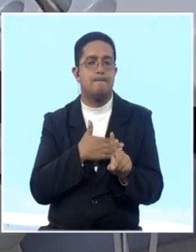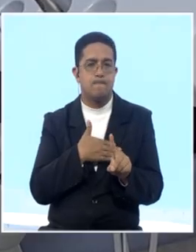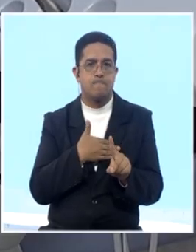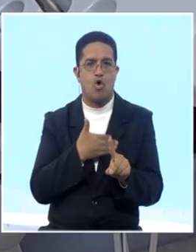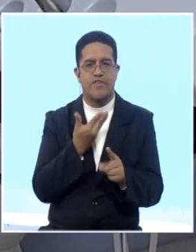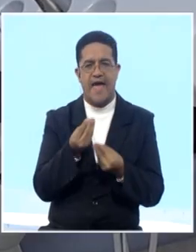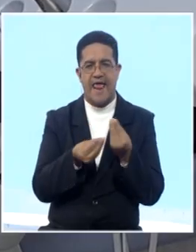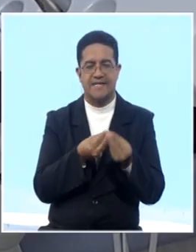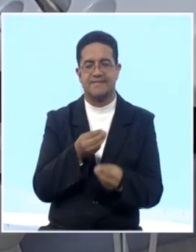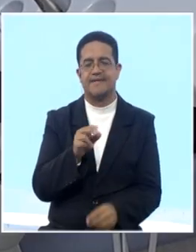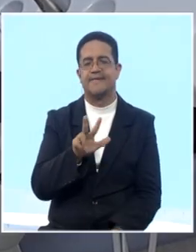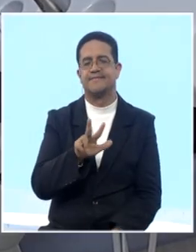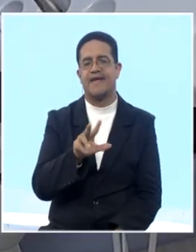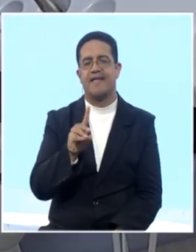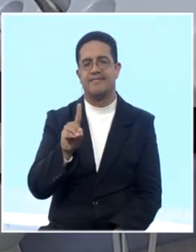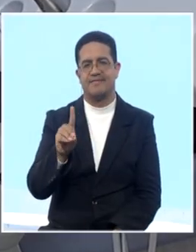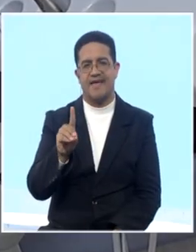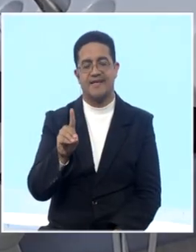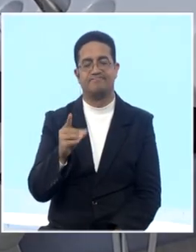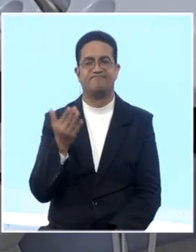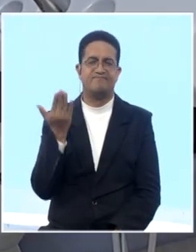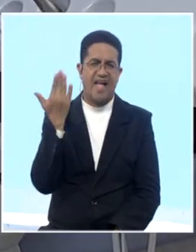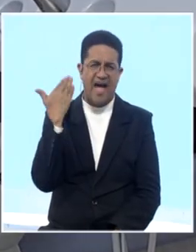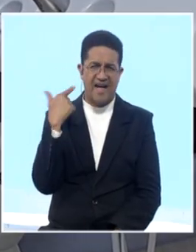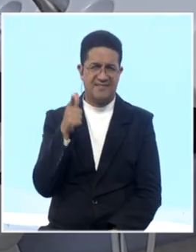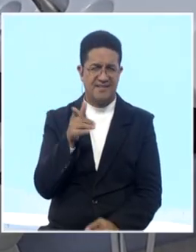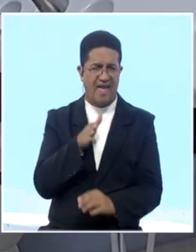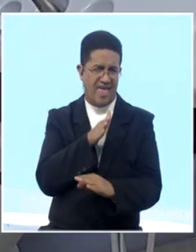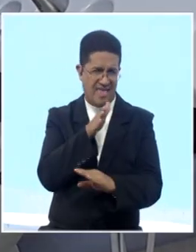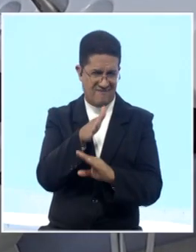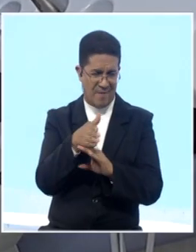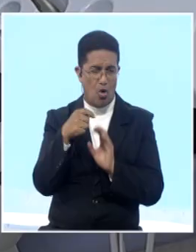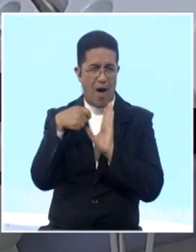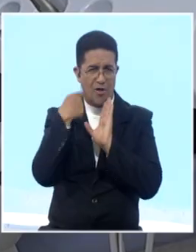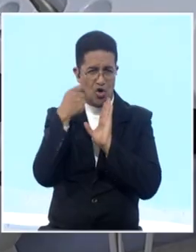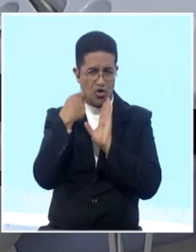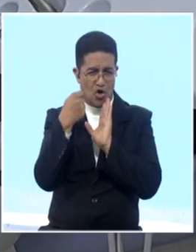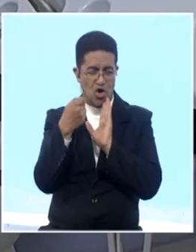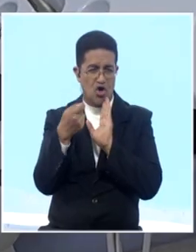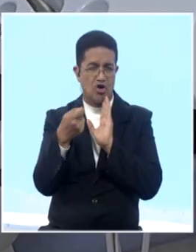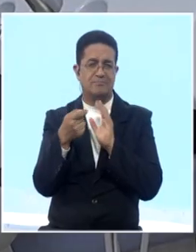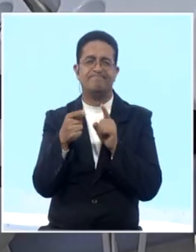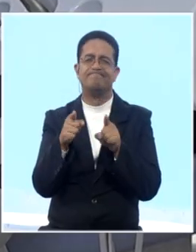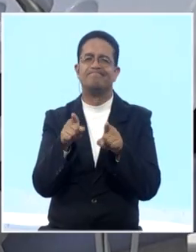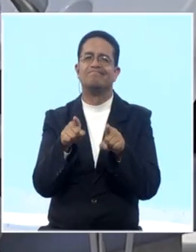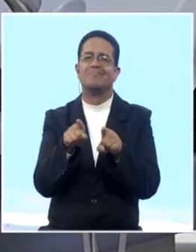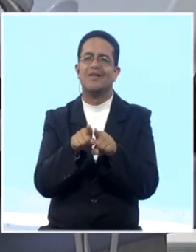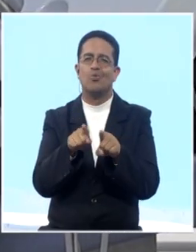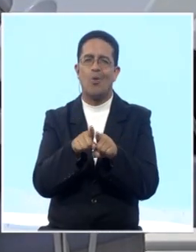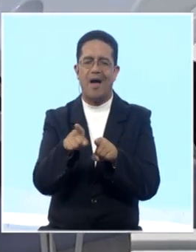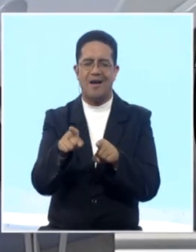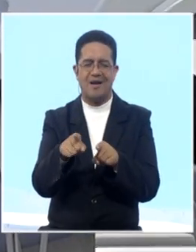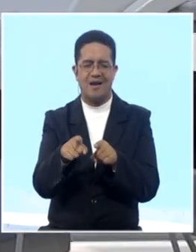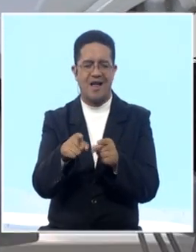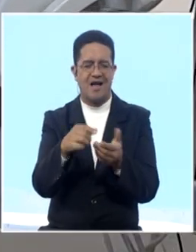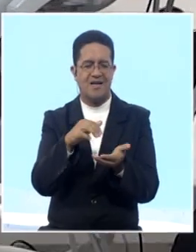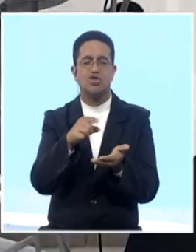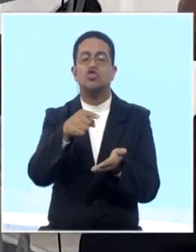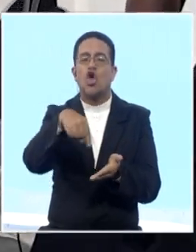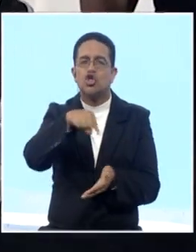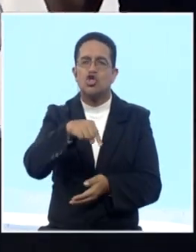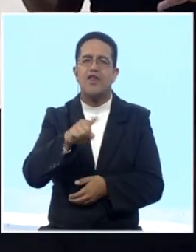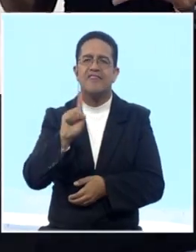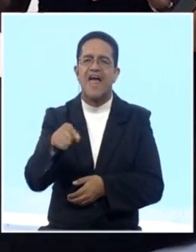3D sin la necesidad de esos productos que antes, cuando íbamos al odontólogo, se hacían esas impresiones como una especie de plastilina que debíamos colocar en nuestra